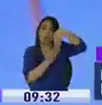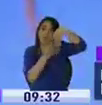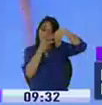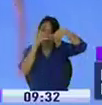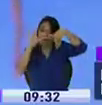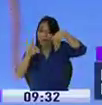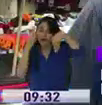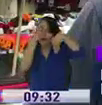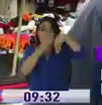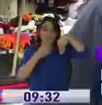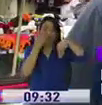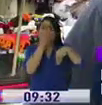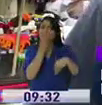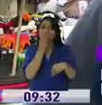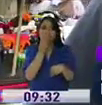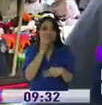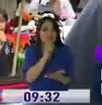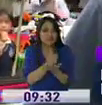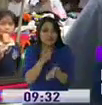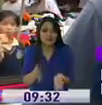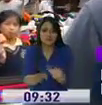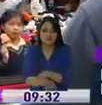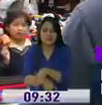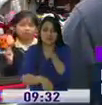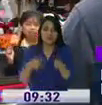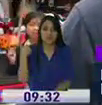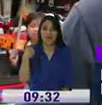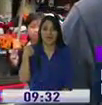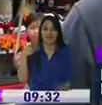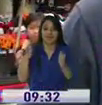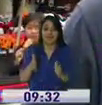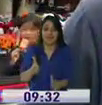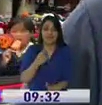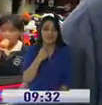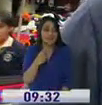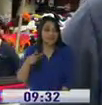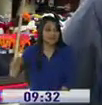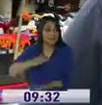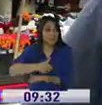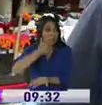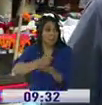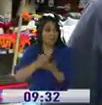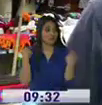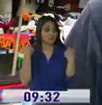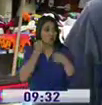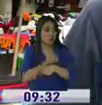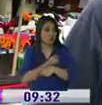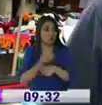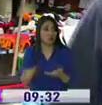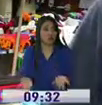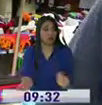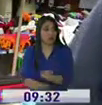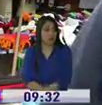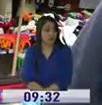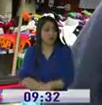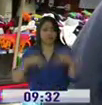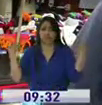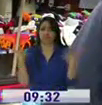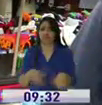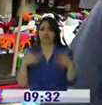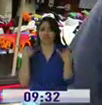mundo. Mucha gente argentina que vienen hablan de este lugar como que es un lugar donde